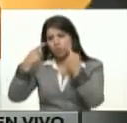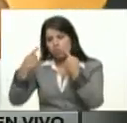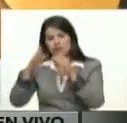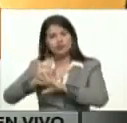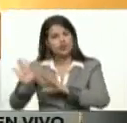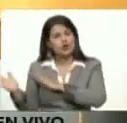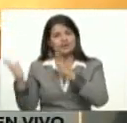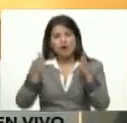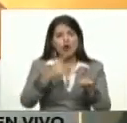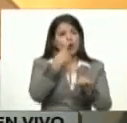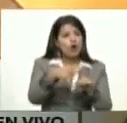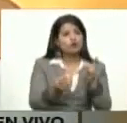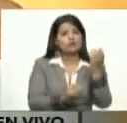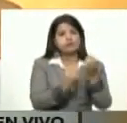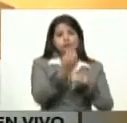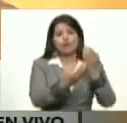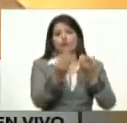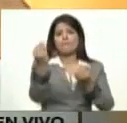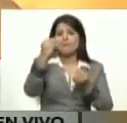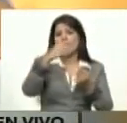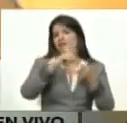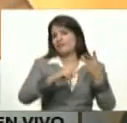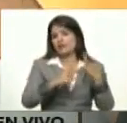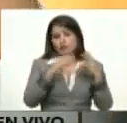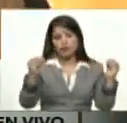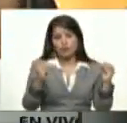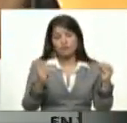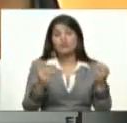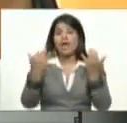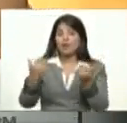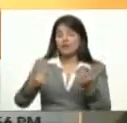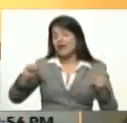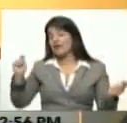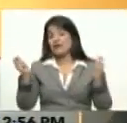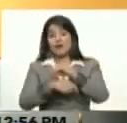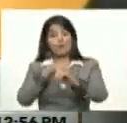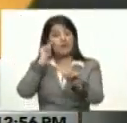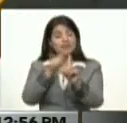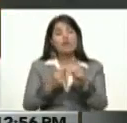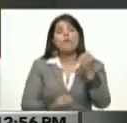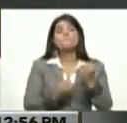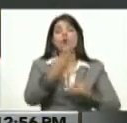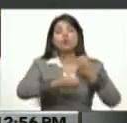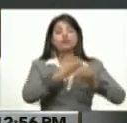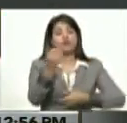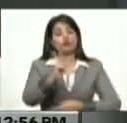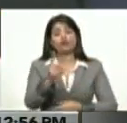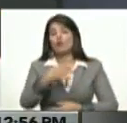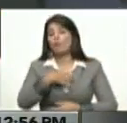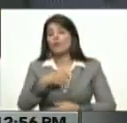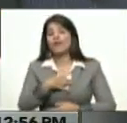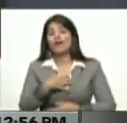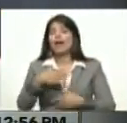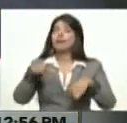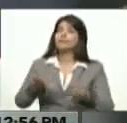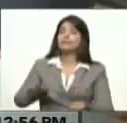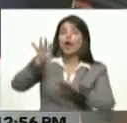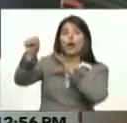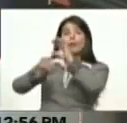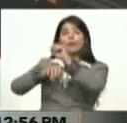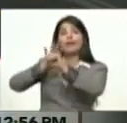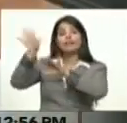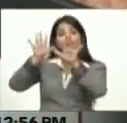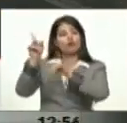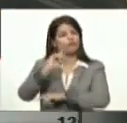este cambio de noción, este cambio de concepto, de dirección, es la producción, no es la no producción, la que es un